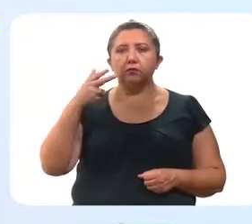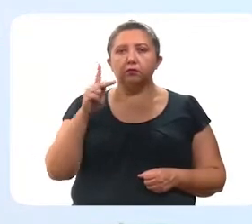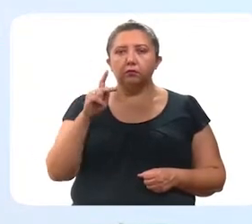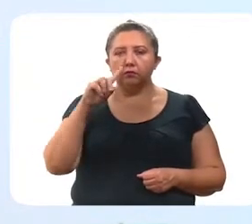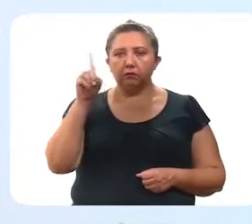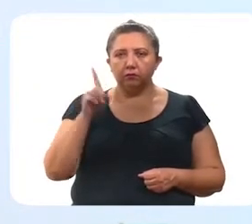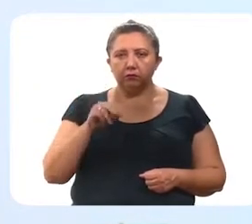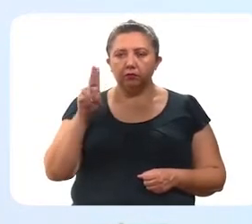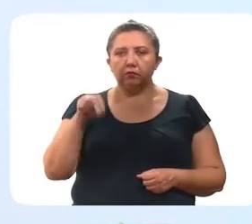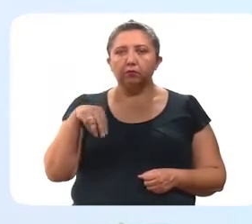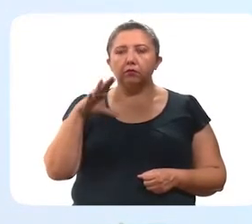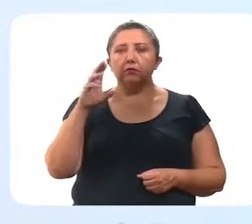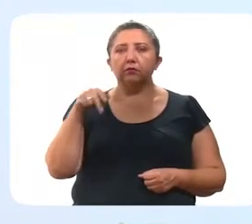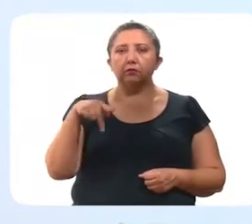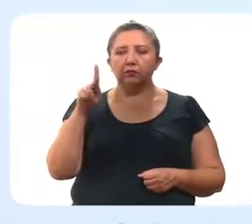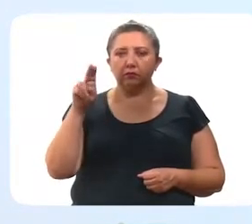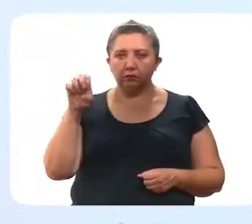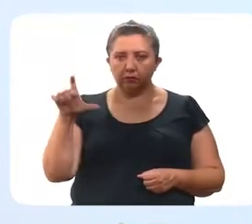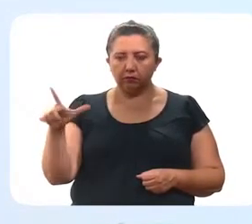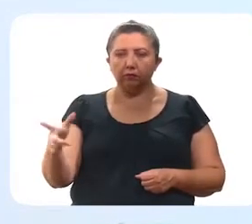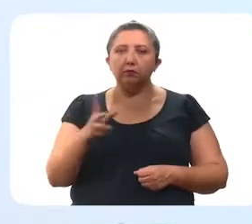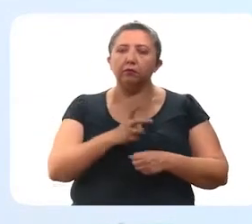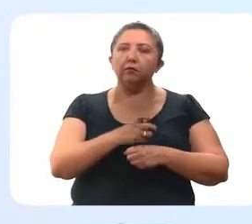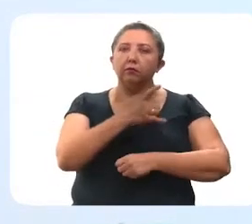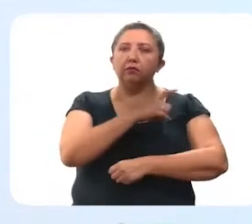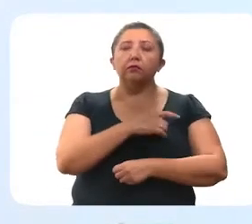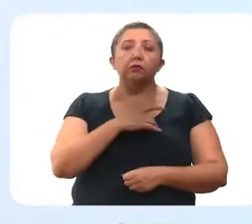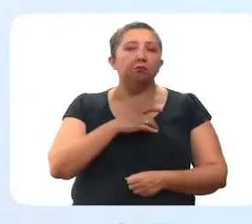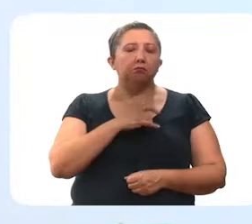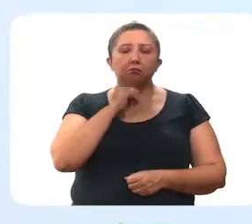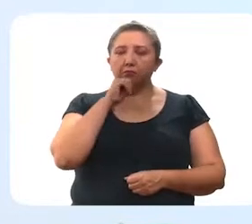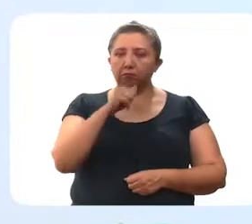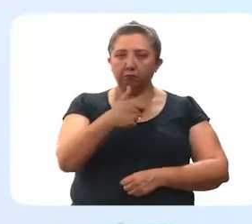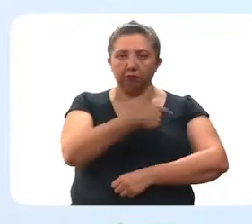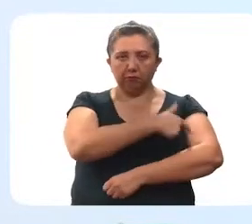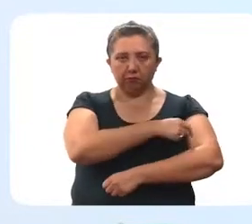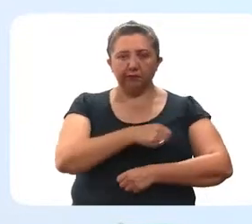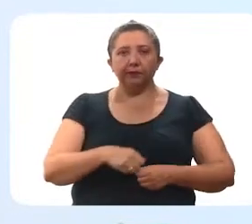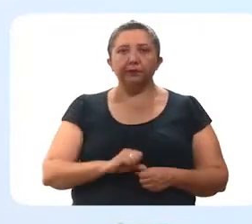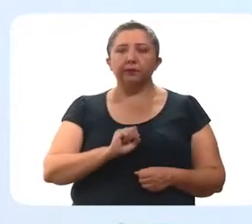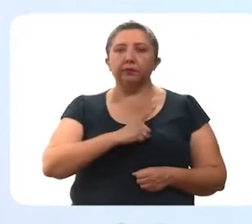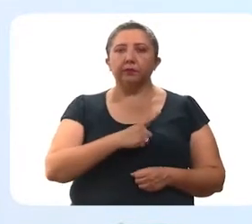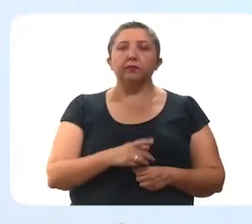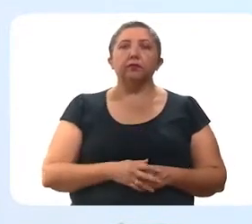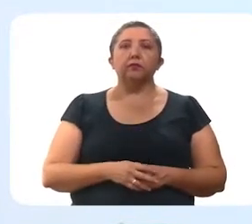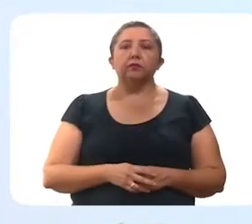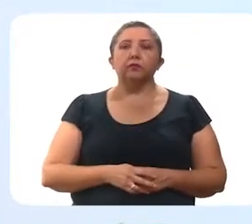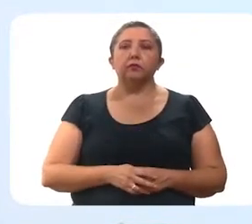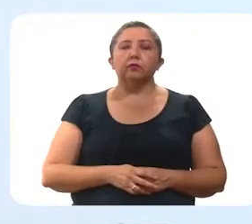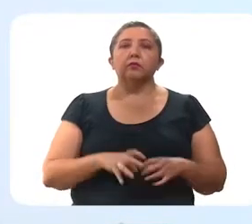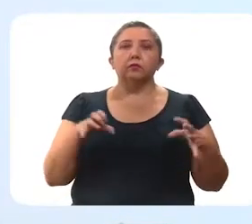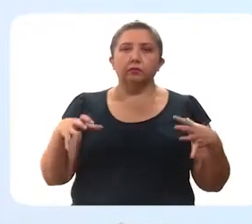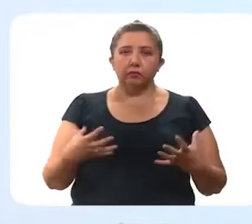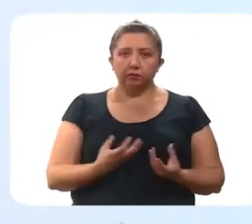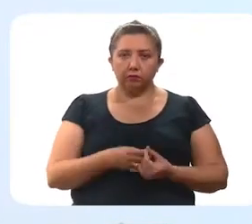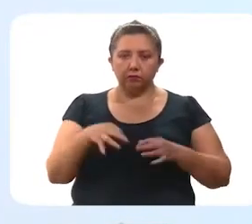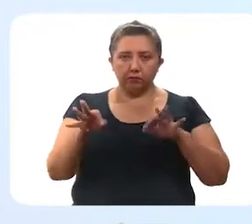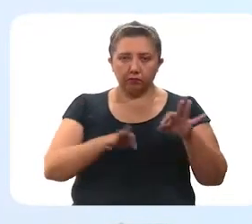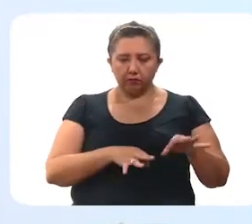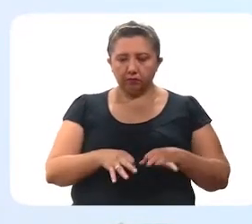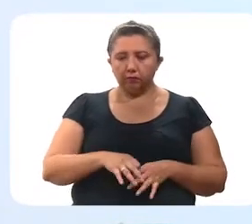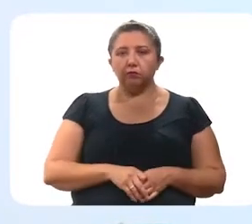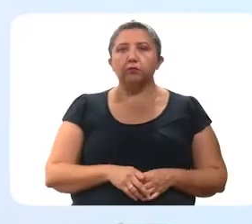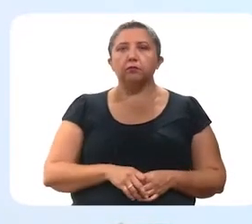Chapatzán y Cuncunul. Los invitamos a vacunarse sin temor para proteger nuestra salud y la de nuestras familias. Estamos trabajando de